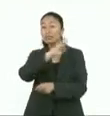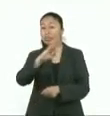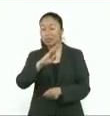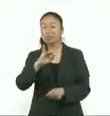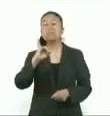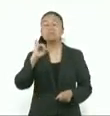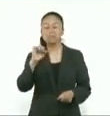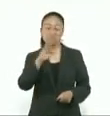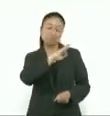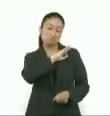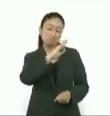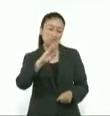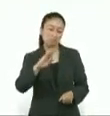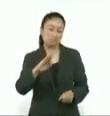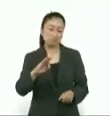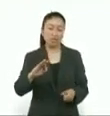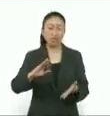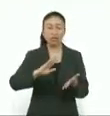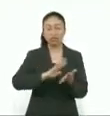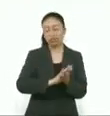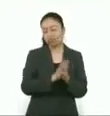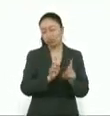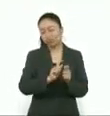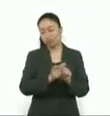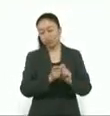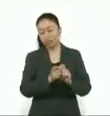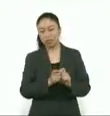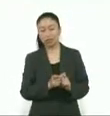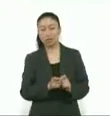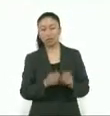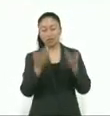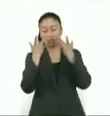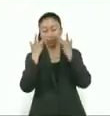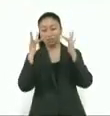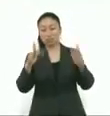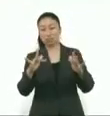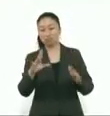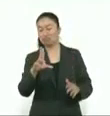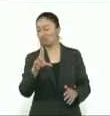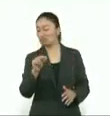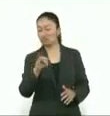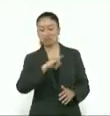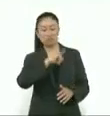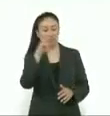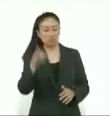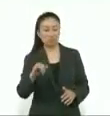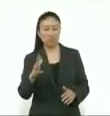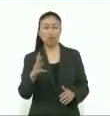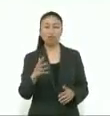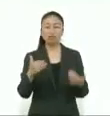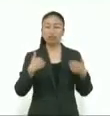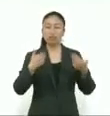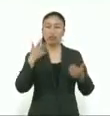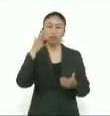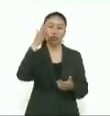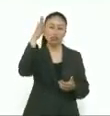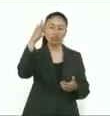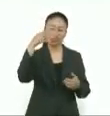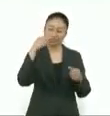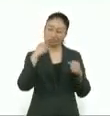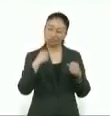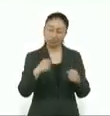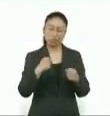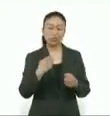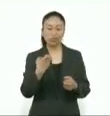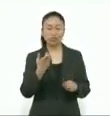estamos transformando y no vamos a desistir en nuestro empeño por la esperanza. Hoy, las mujeres de